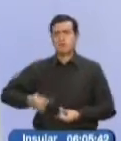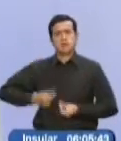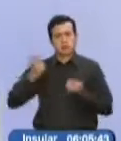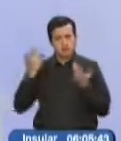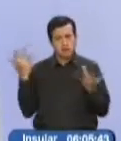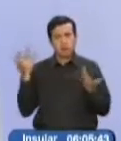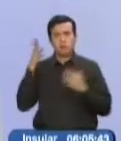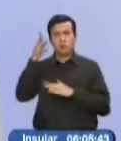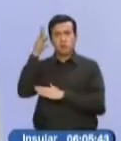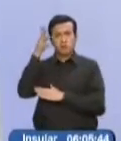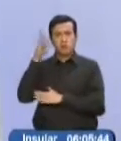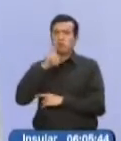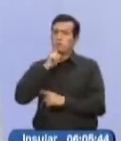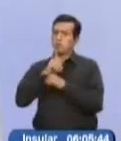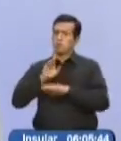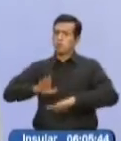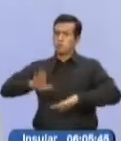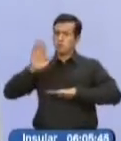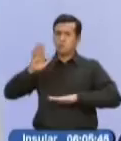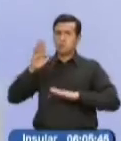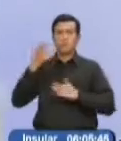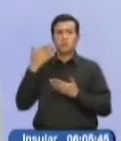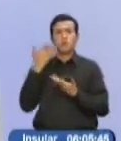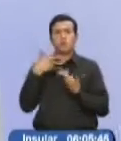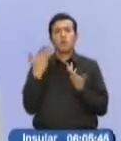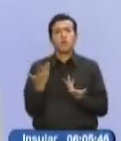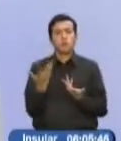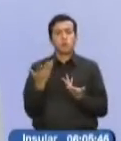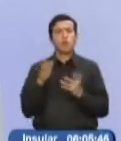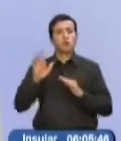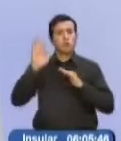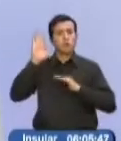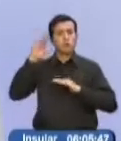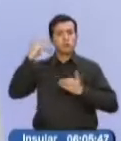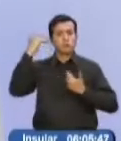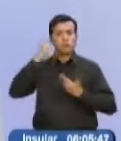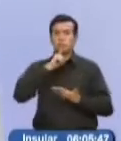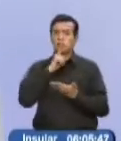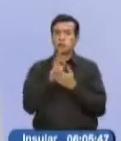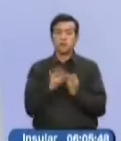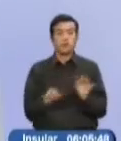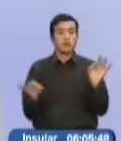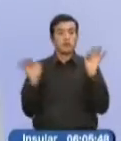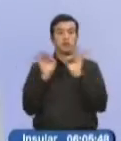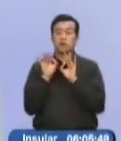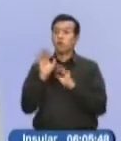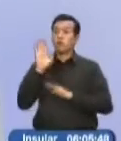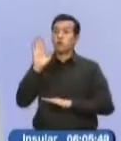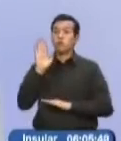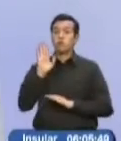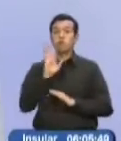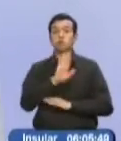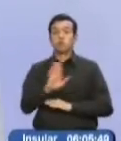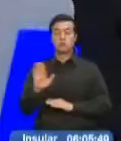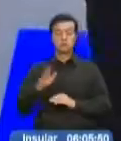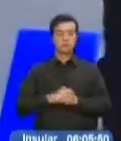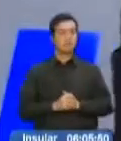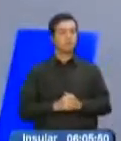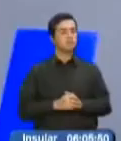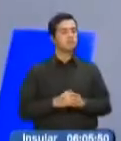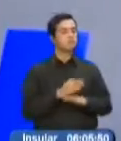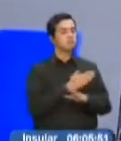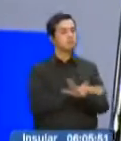que el discurso haya compromiso, compromiso político y compromiso, siempre lo menciono, compromiso institucional. Ok, pero ya que tú